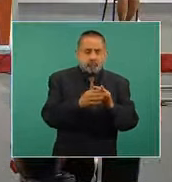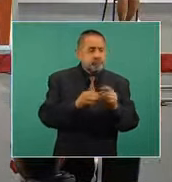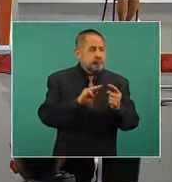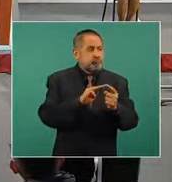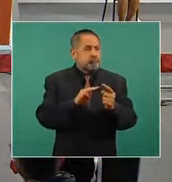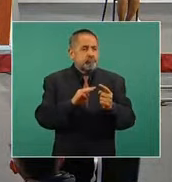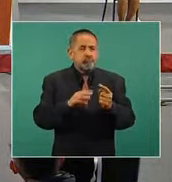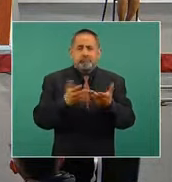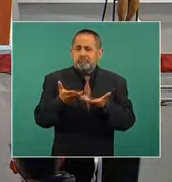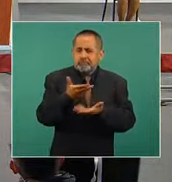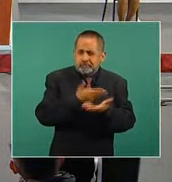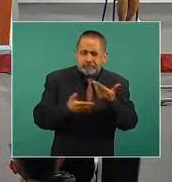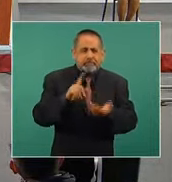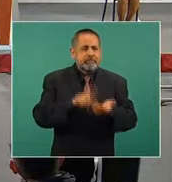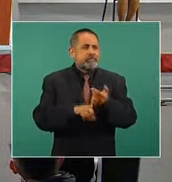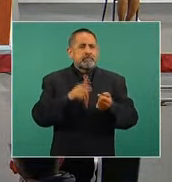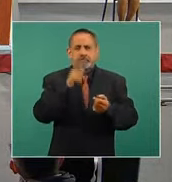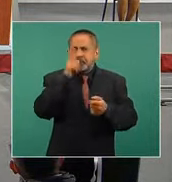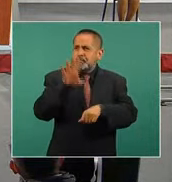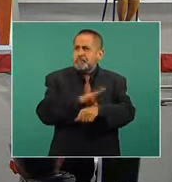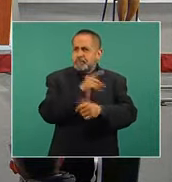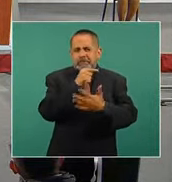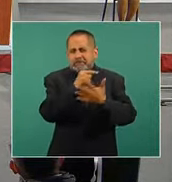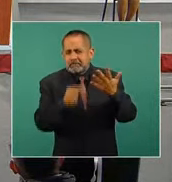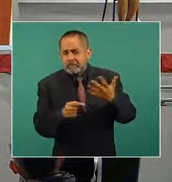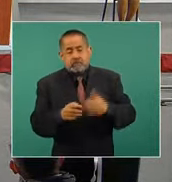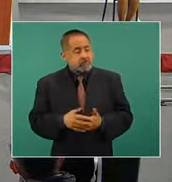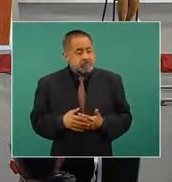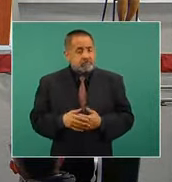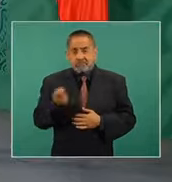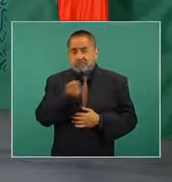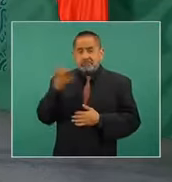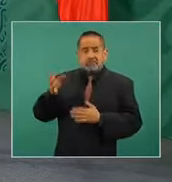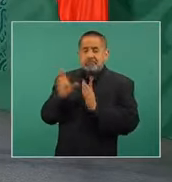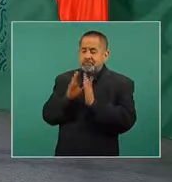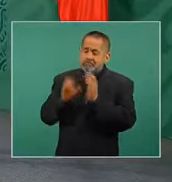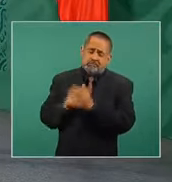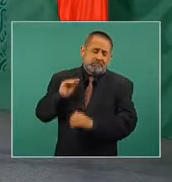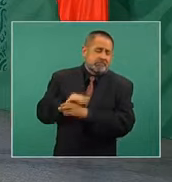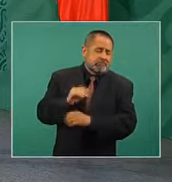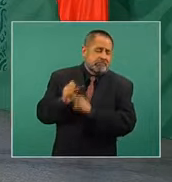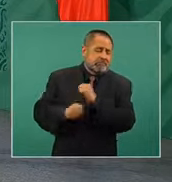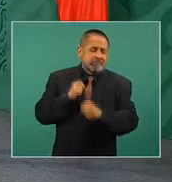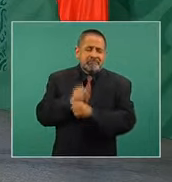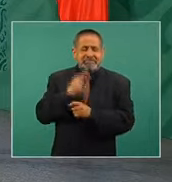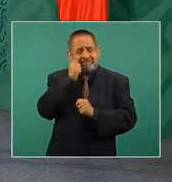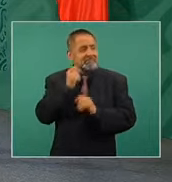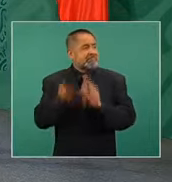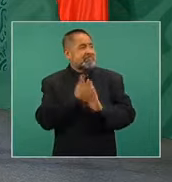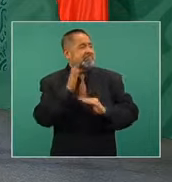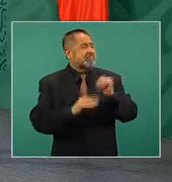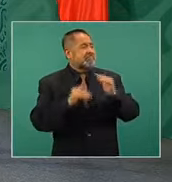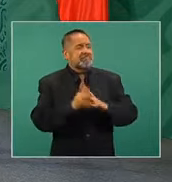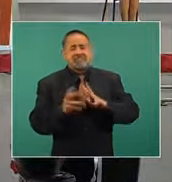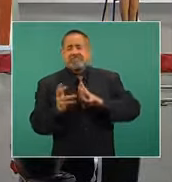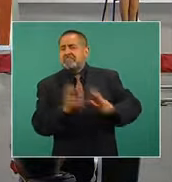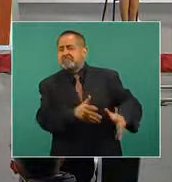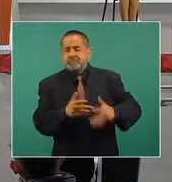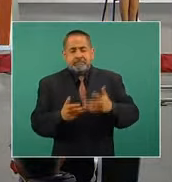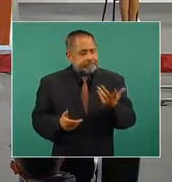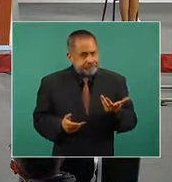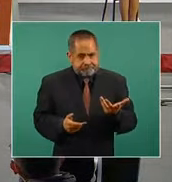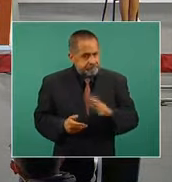servicios, etcétera, y probablemente muchos violaron la Constitución durante décadas, ¿no? Entonces, lo que